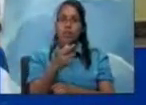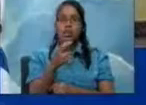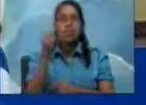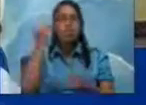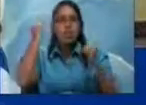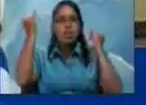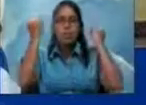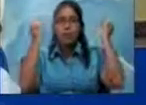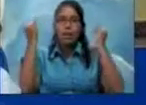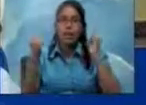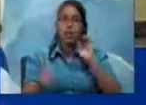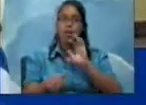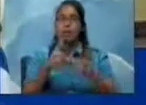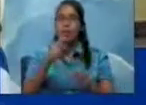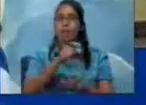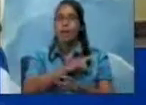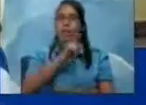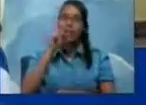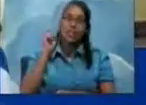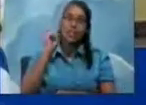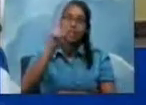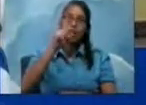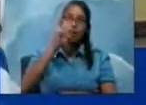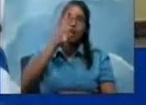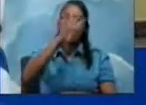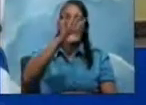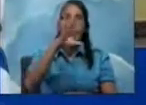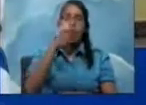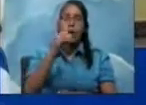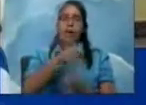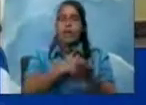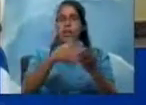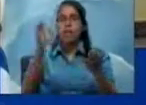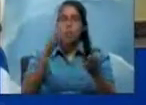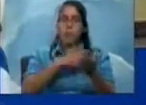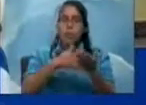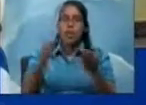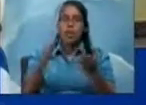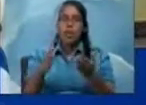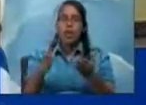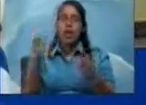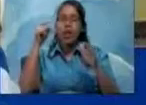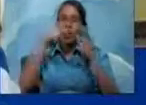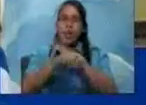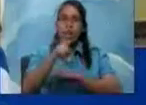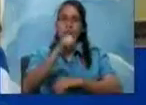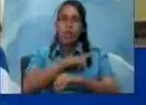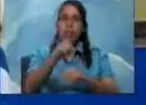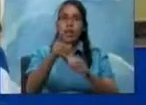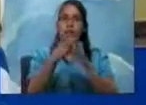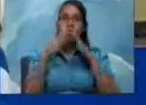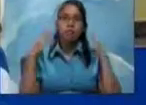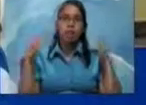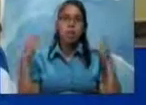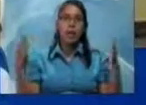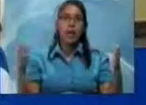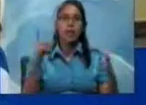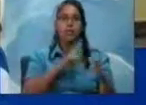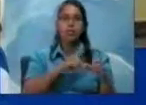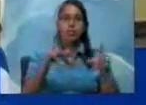Imagínese más de 140 millones dentro de ese inmenso